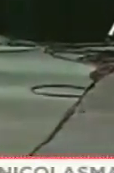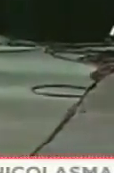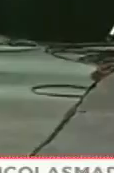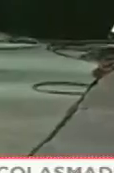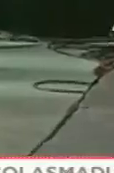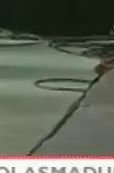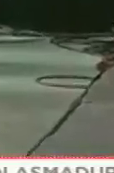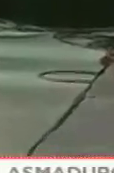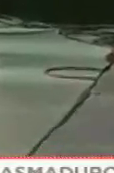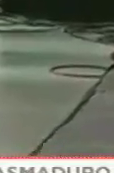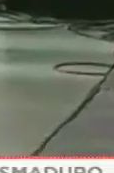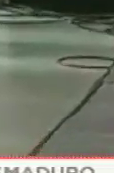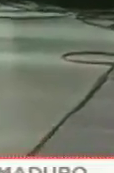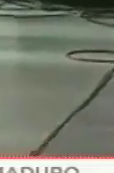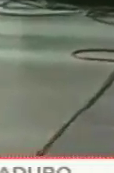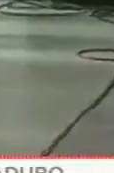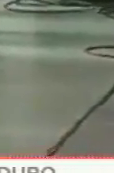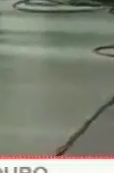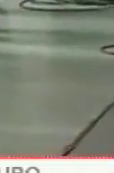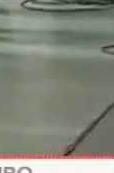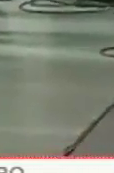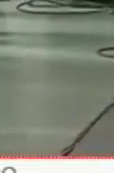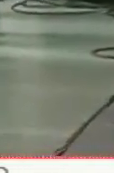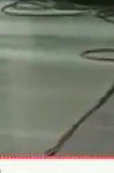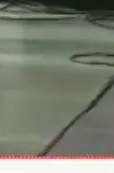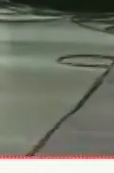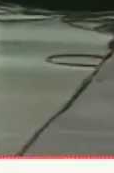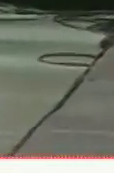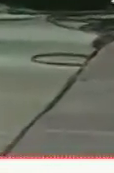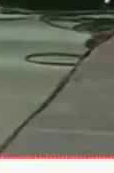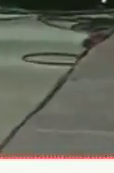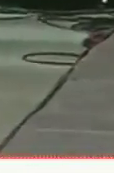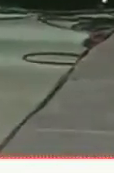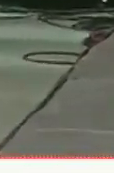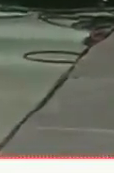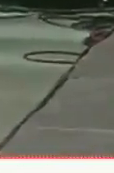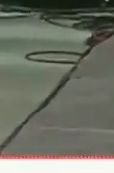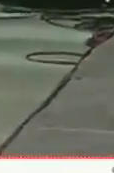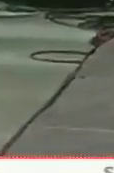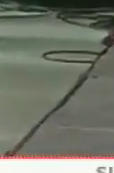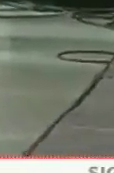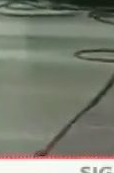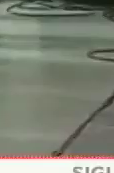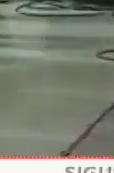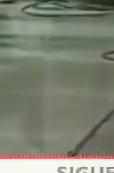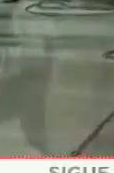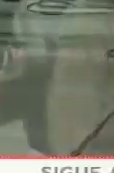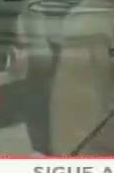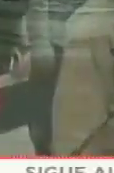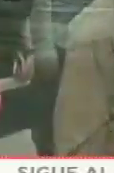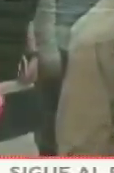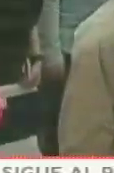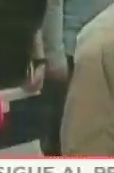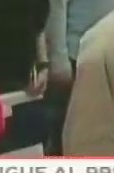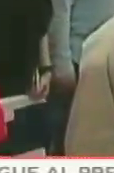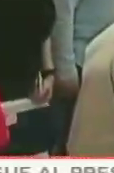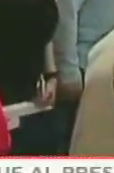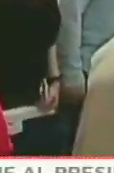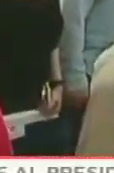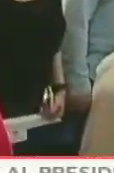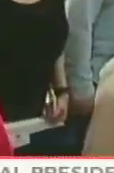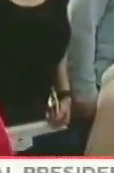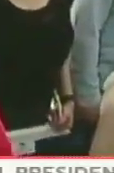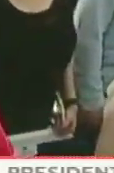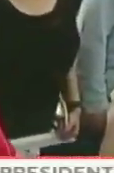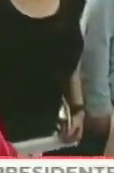Andes. El páramo de los Andes así se hizo más grande, Bolívar Libertador. Atravesó